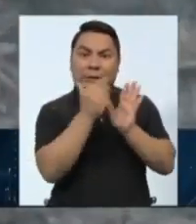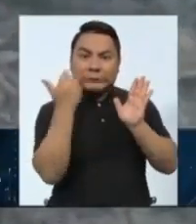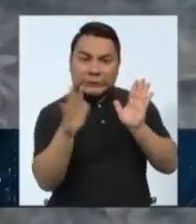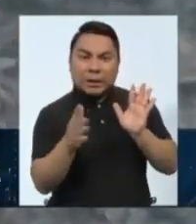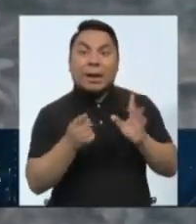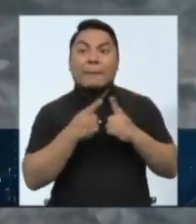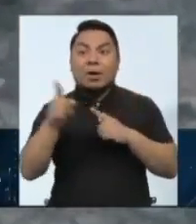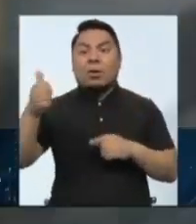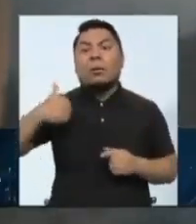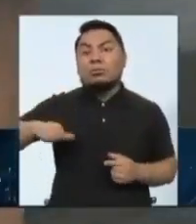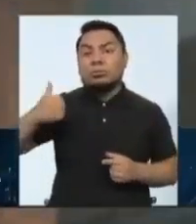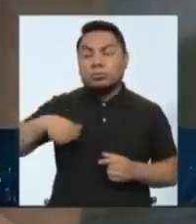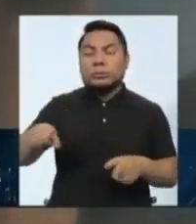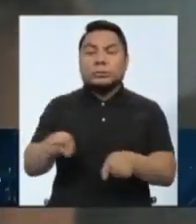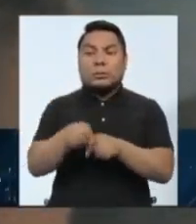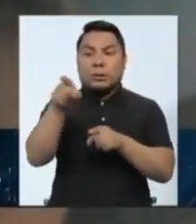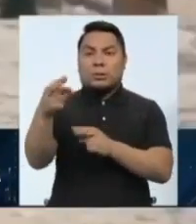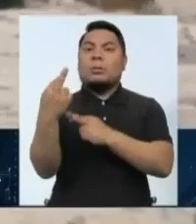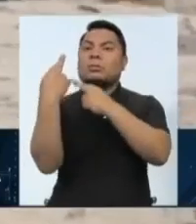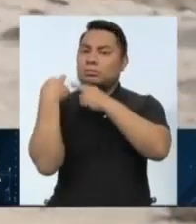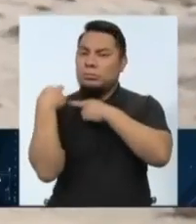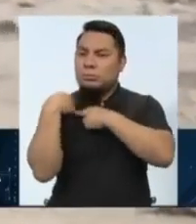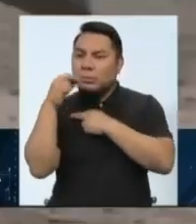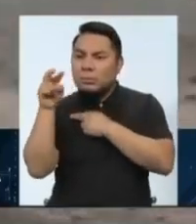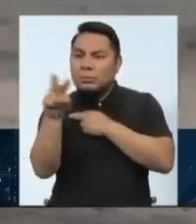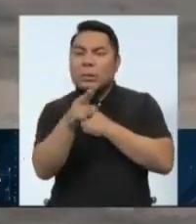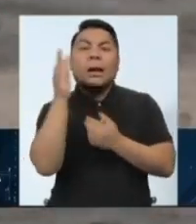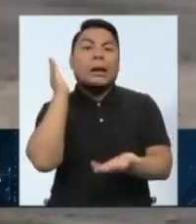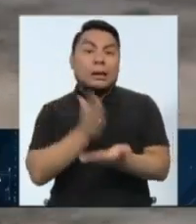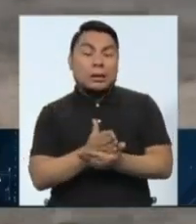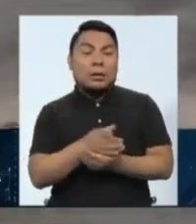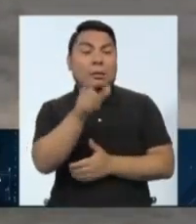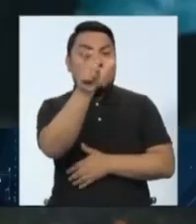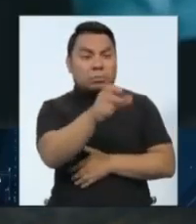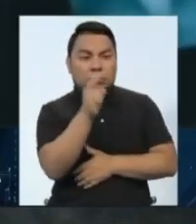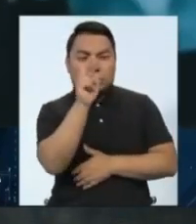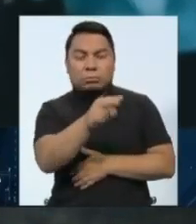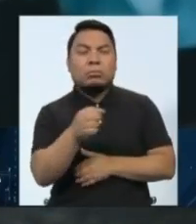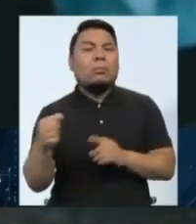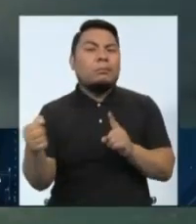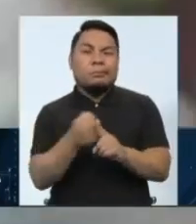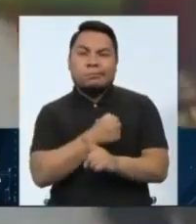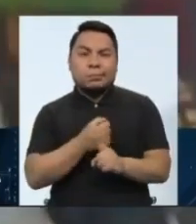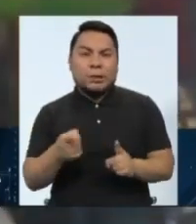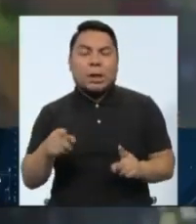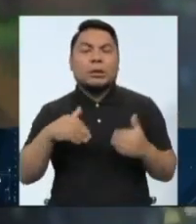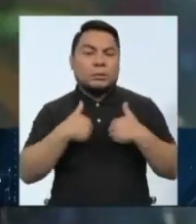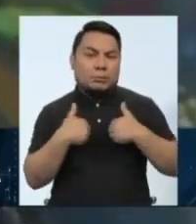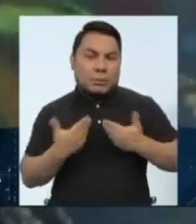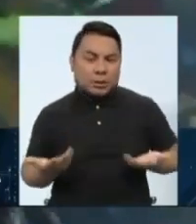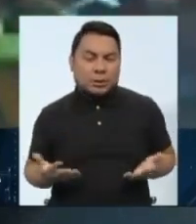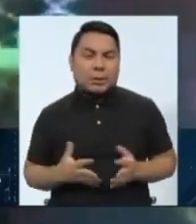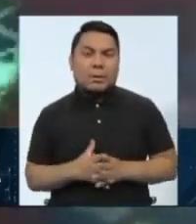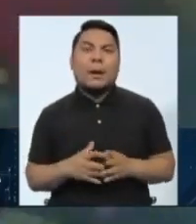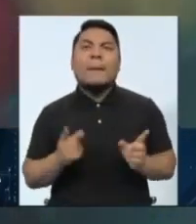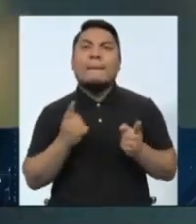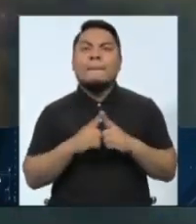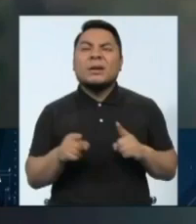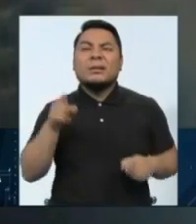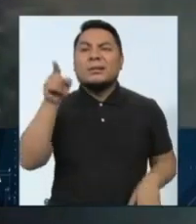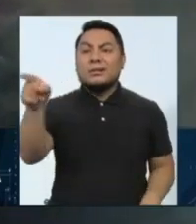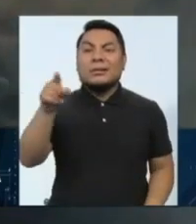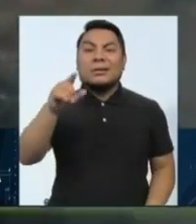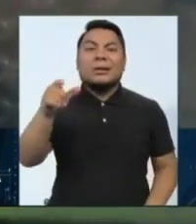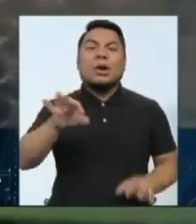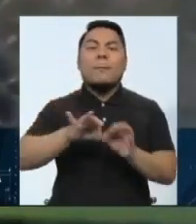las municipalidades también se encargan de establecer multas cuando los ciudadanos cometen maltrato animal. Pero sucede lo contrario